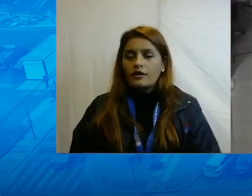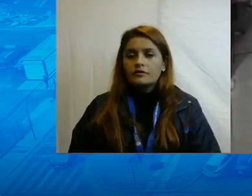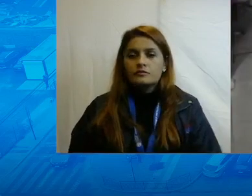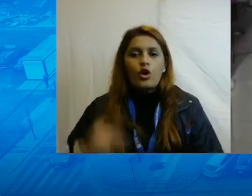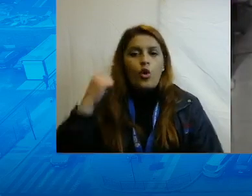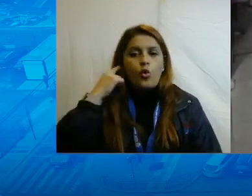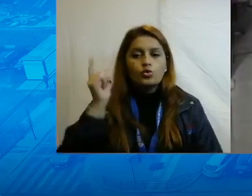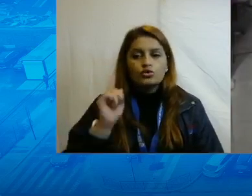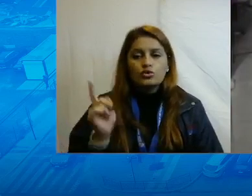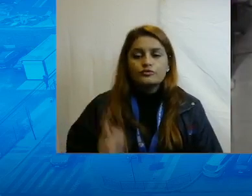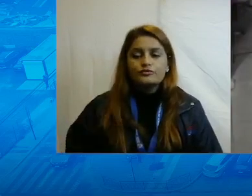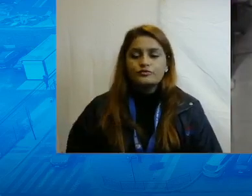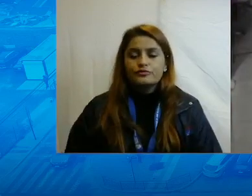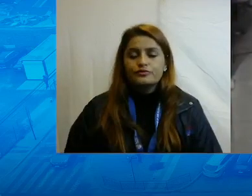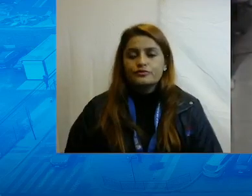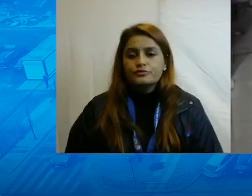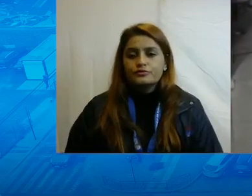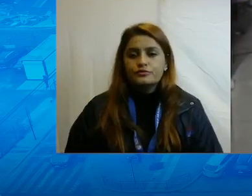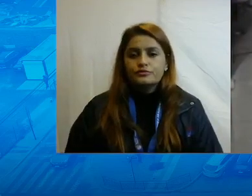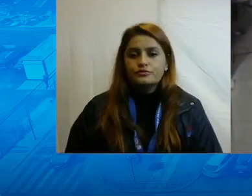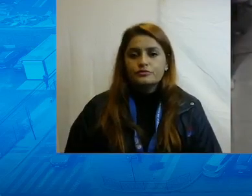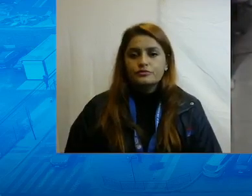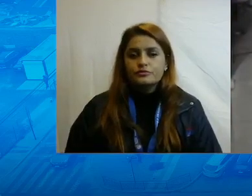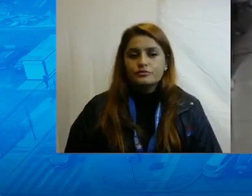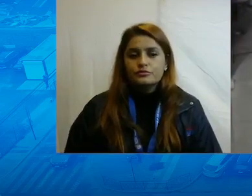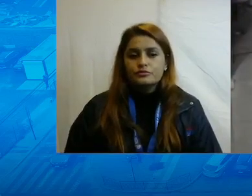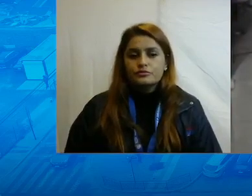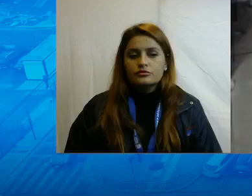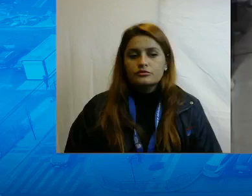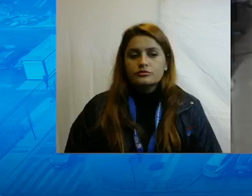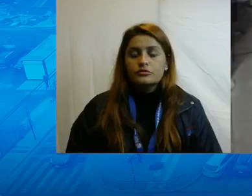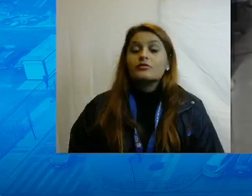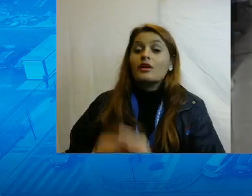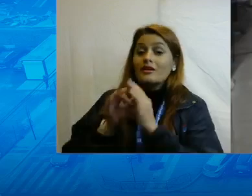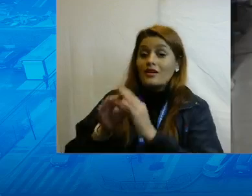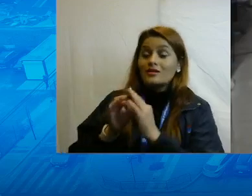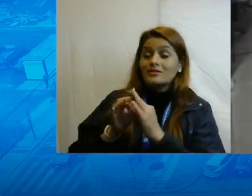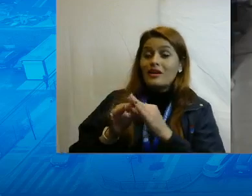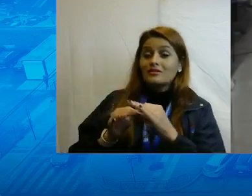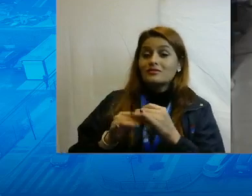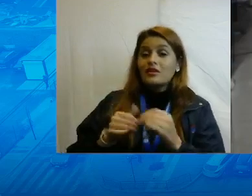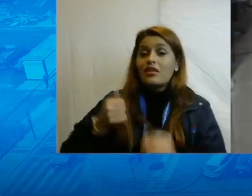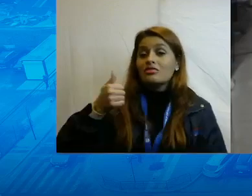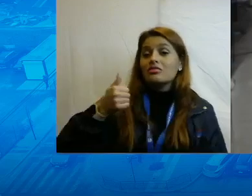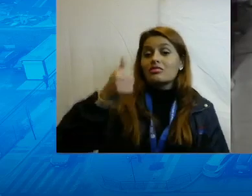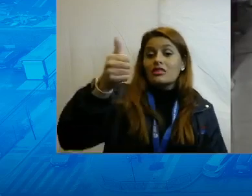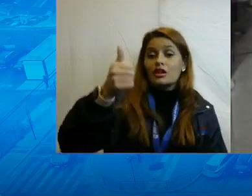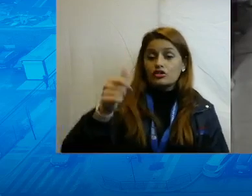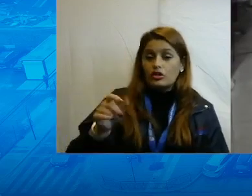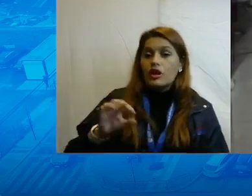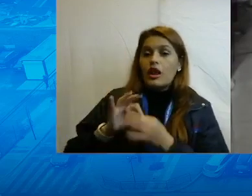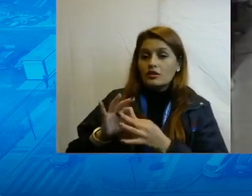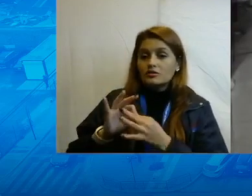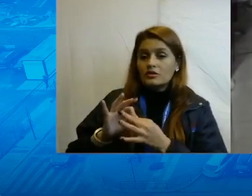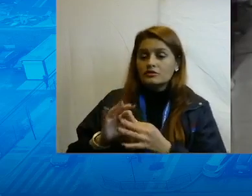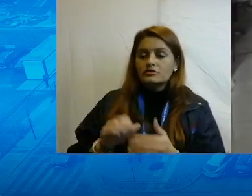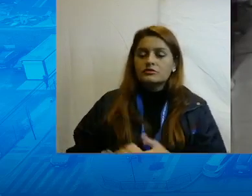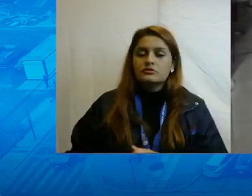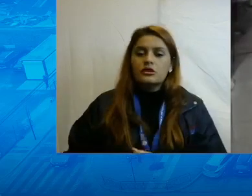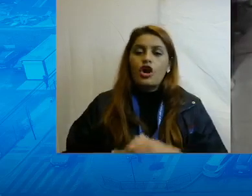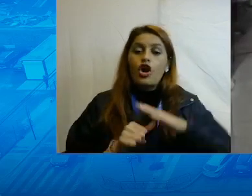esto. Gracias, director. Concejales, o pasamos al siguiente concejal